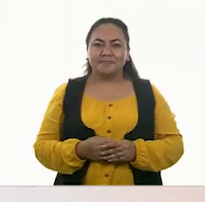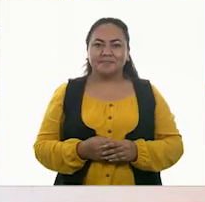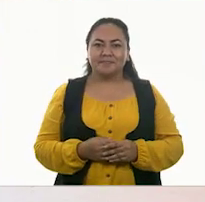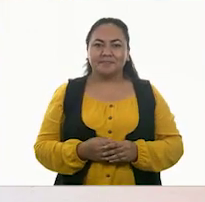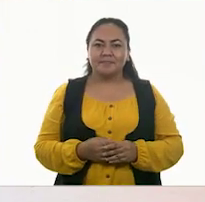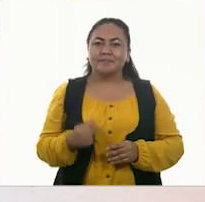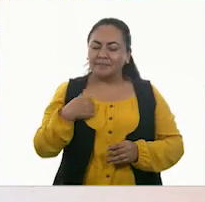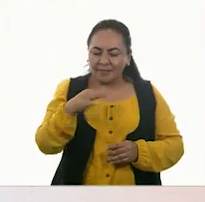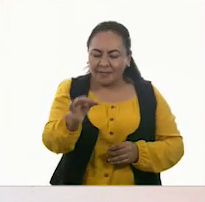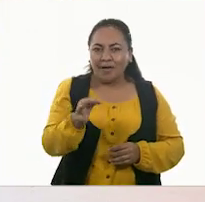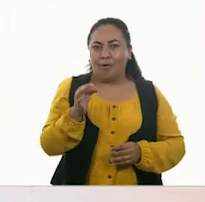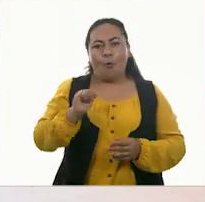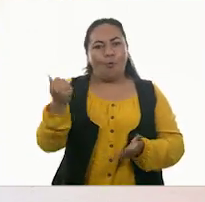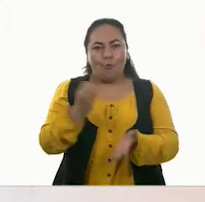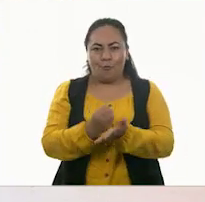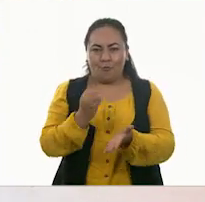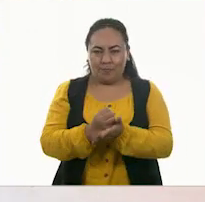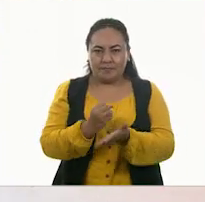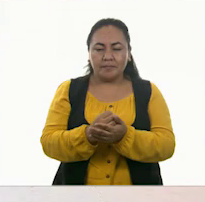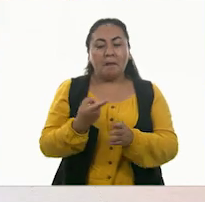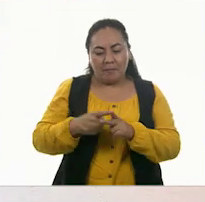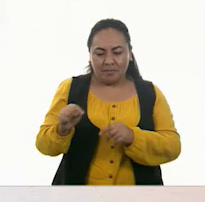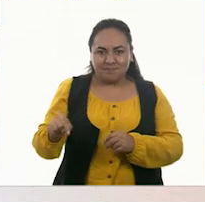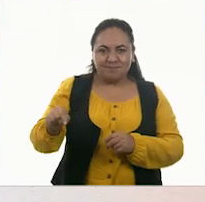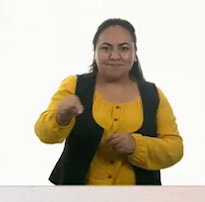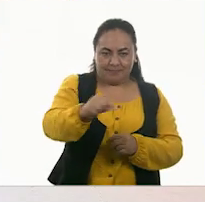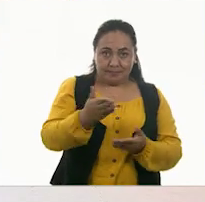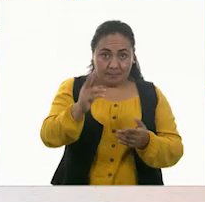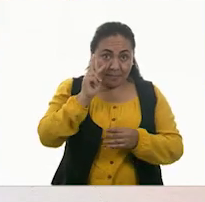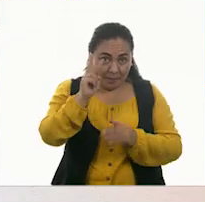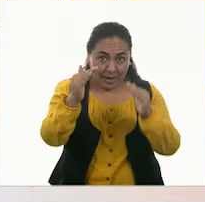dorada. Adelante, de la suerte. Por favor. Va a rodar. ¿Listos en